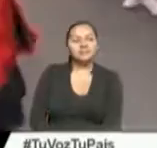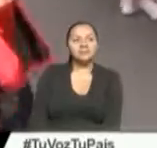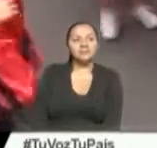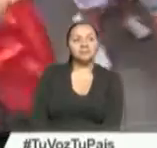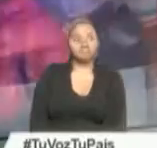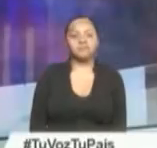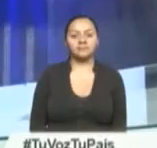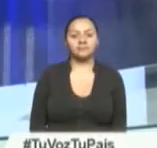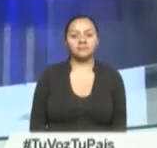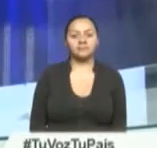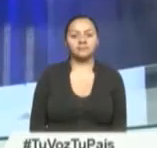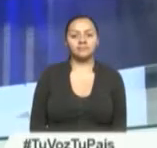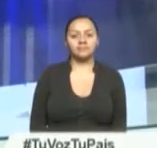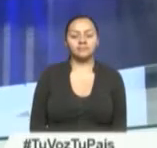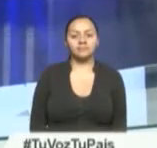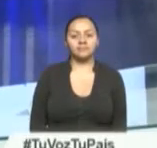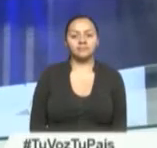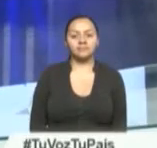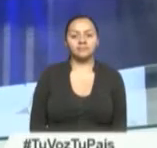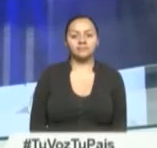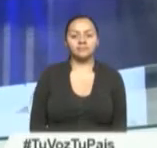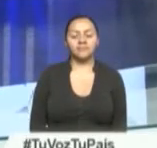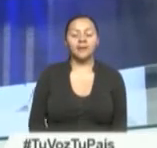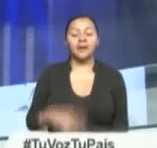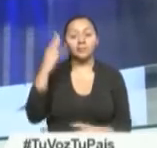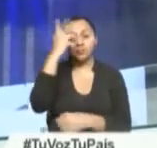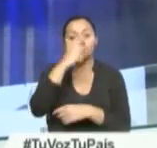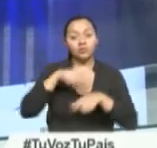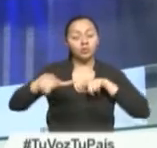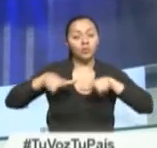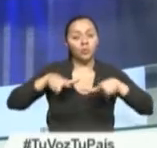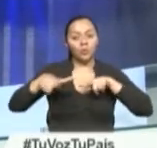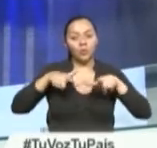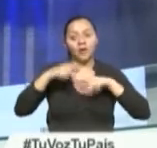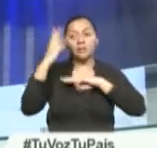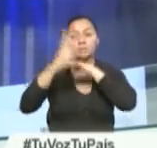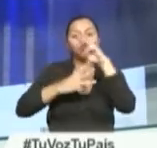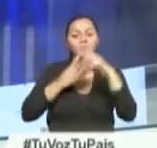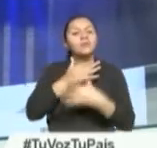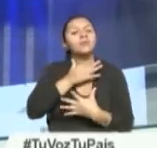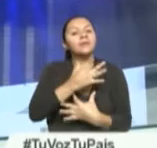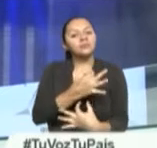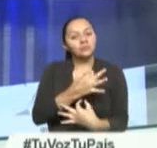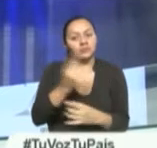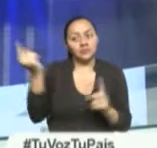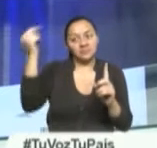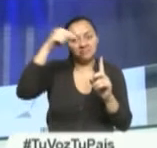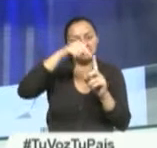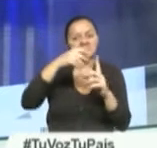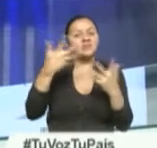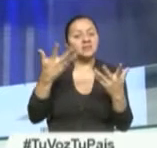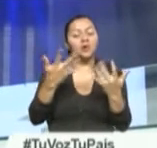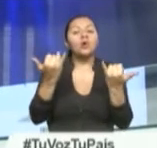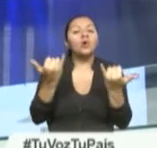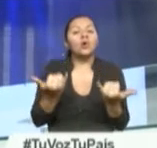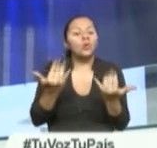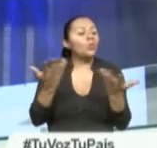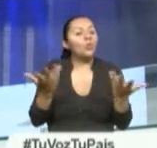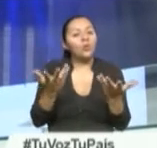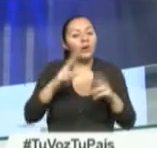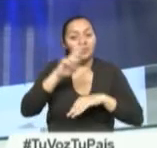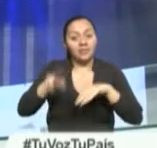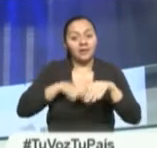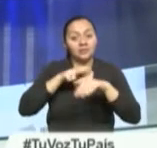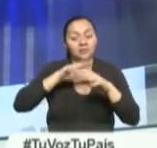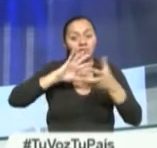Ciudadano. Sin duda alguna, los paraísos del Ecuador no pasan desapercibidos ante los ojos del mundo. En esta ocasión, National